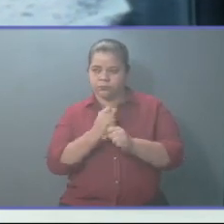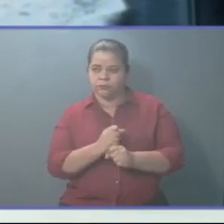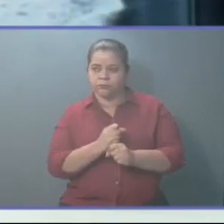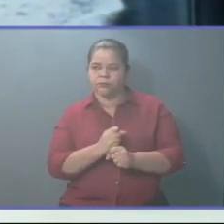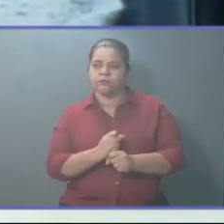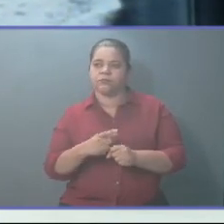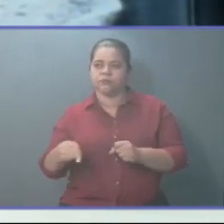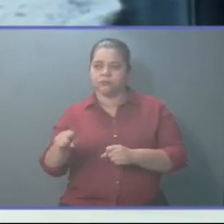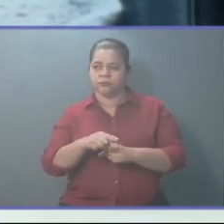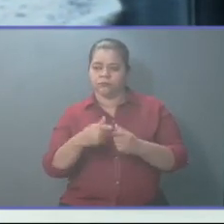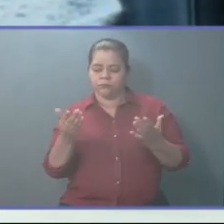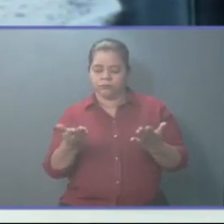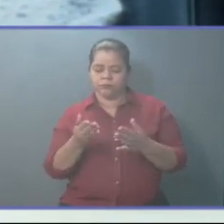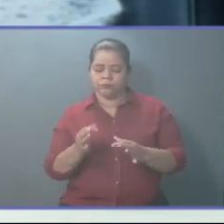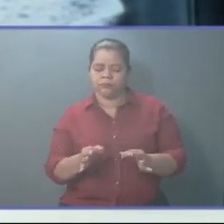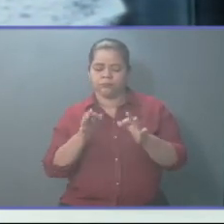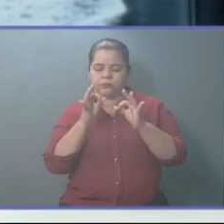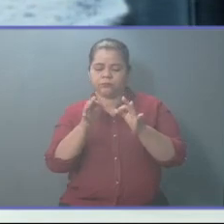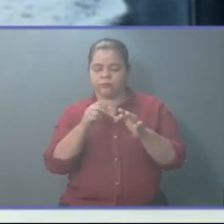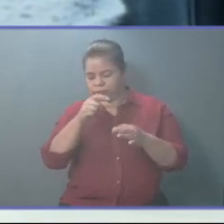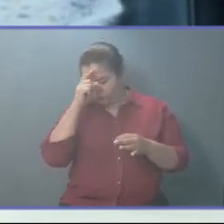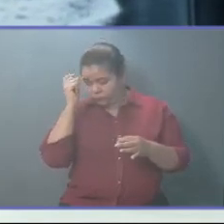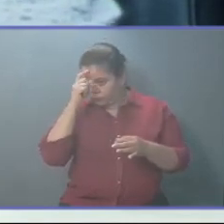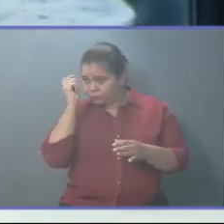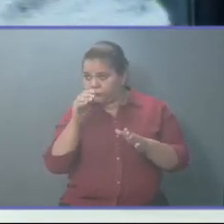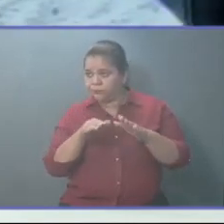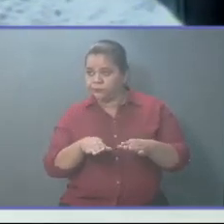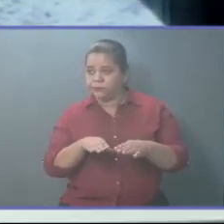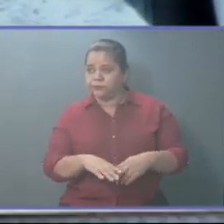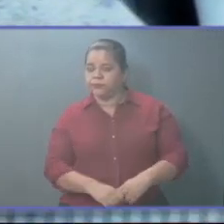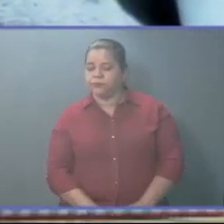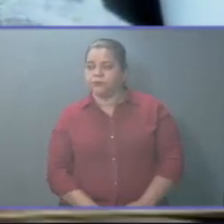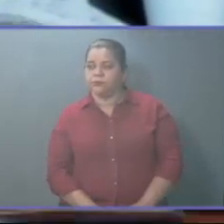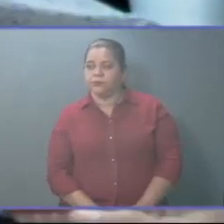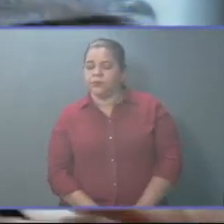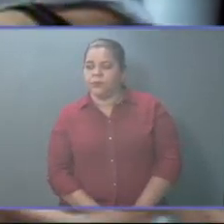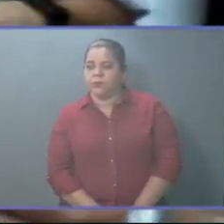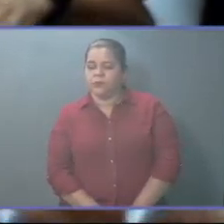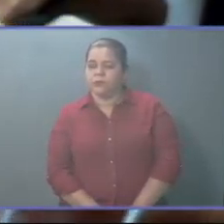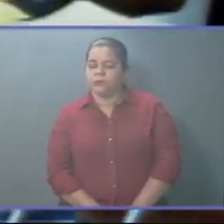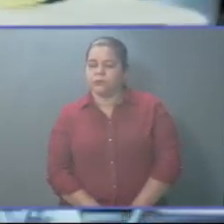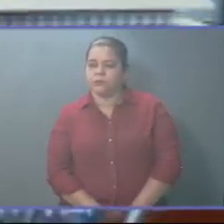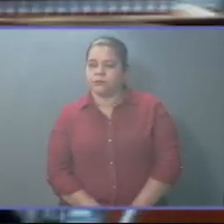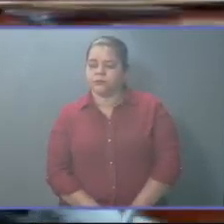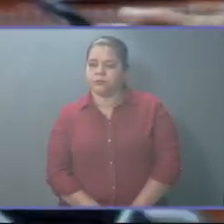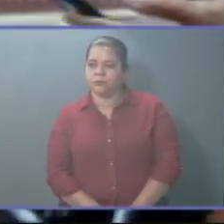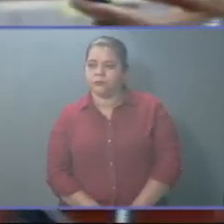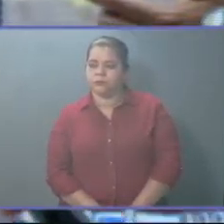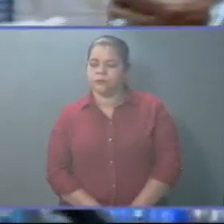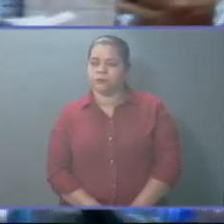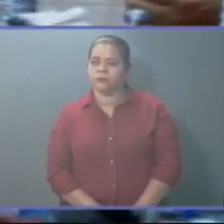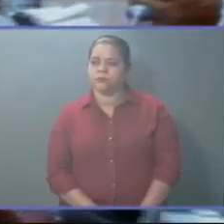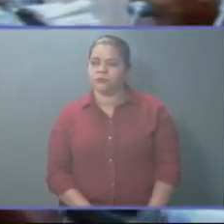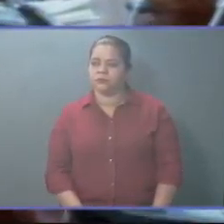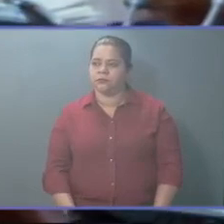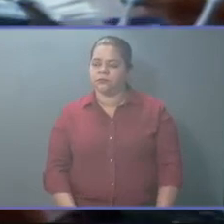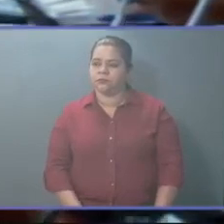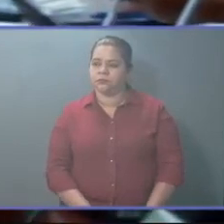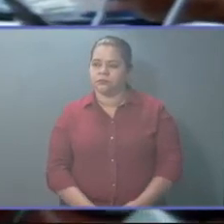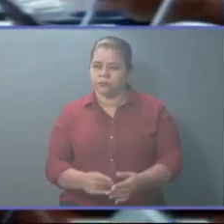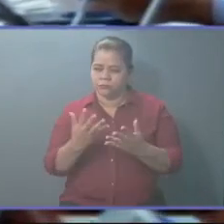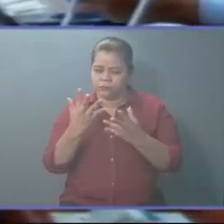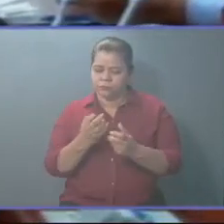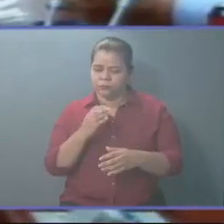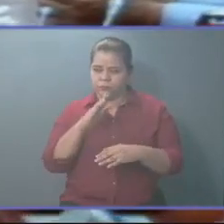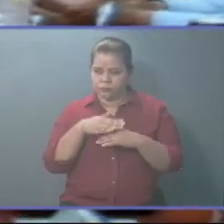ustedes harán un excelente trabajo. Muchas gracias. solo se lo termino para que